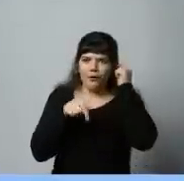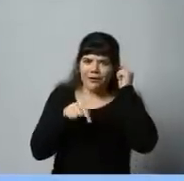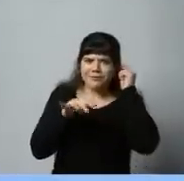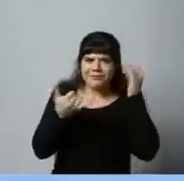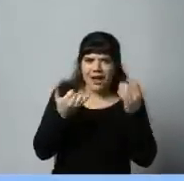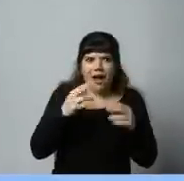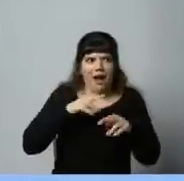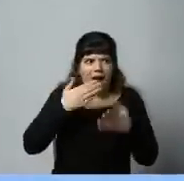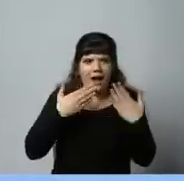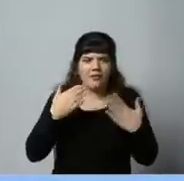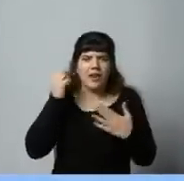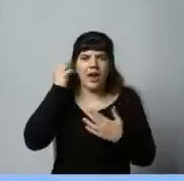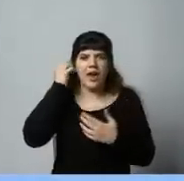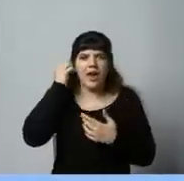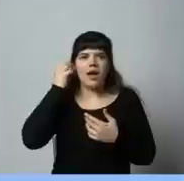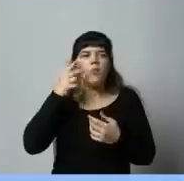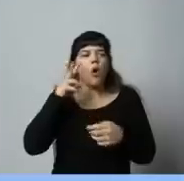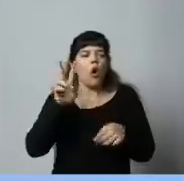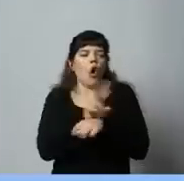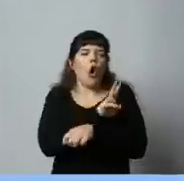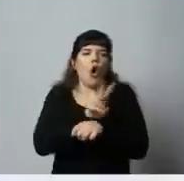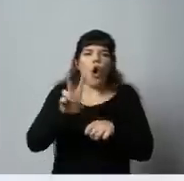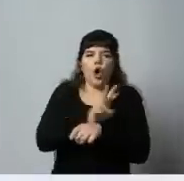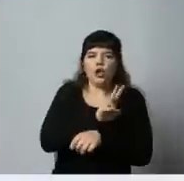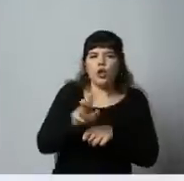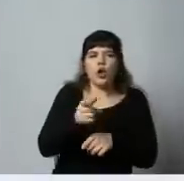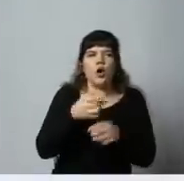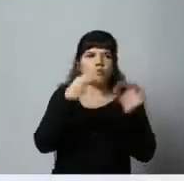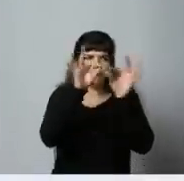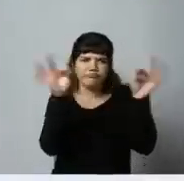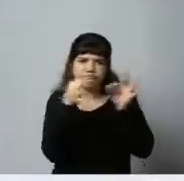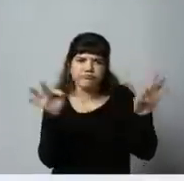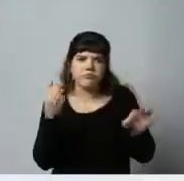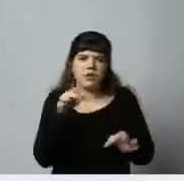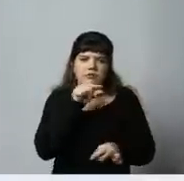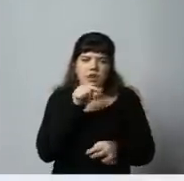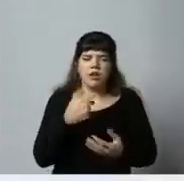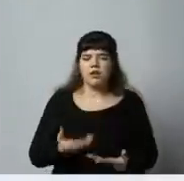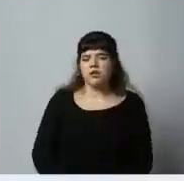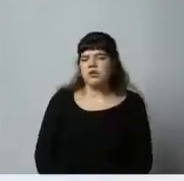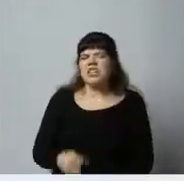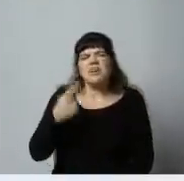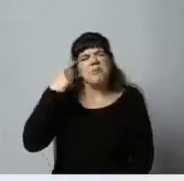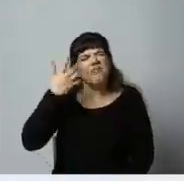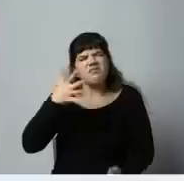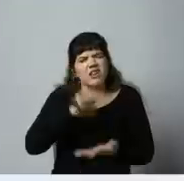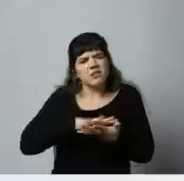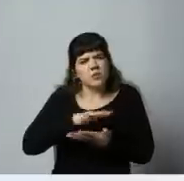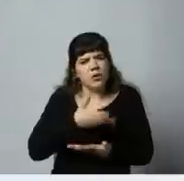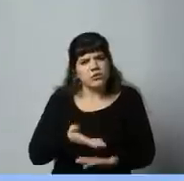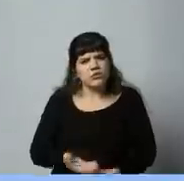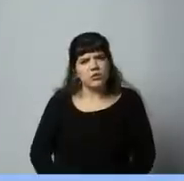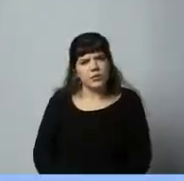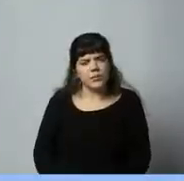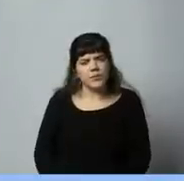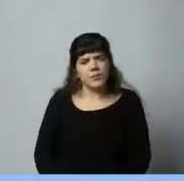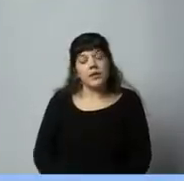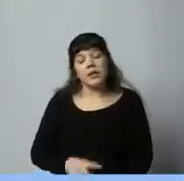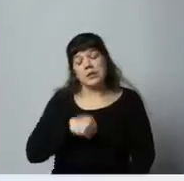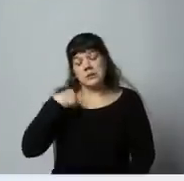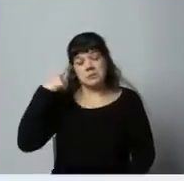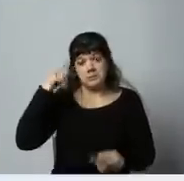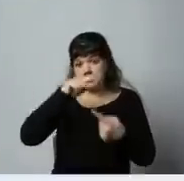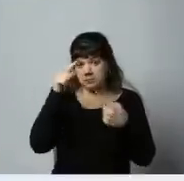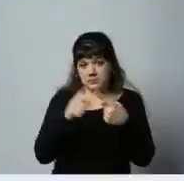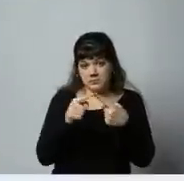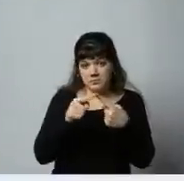de sí de de vigilancia sobre los comentarios en redes sociales sí Qué te parece eso cómo cómo lo ves Bueno en primer lugar creo